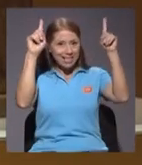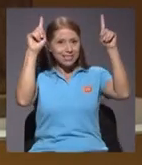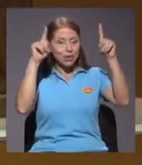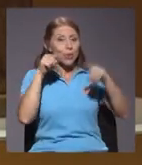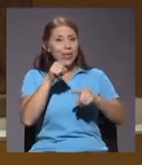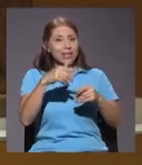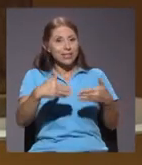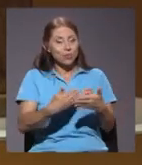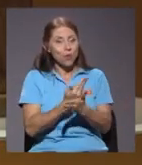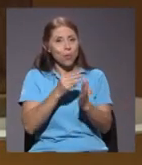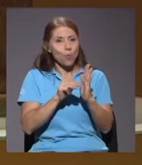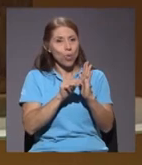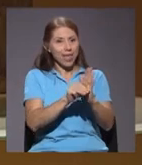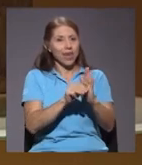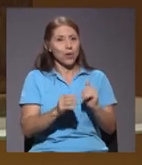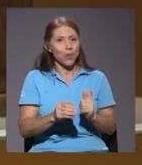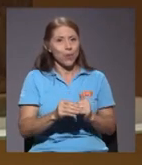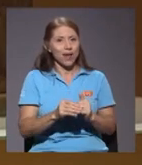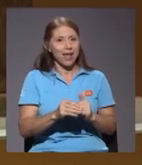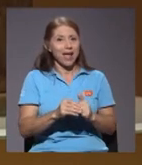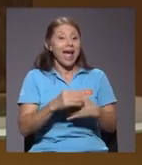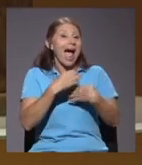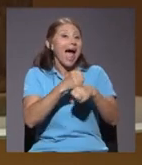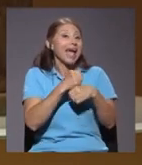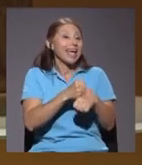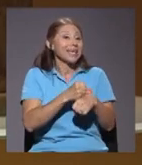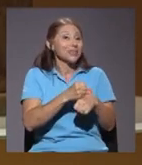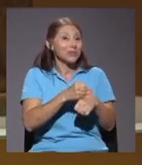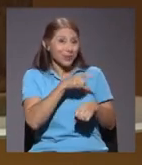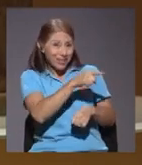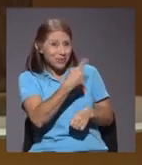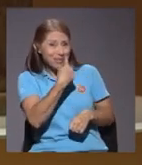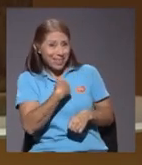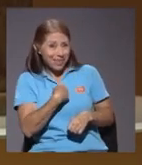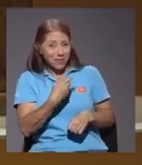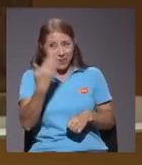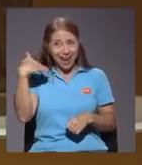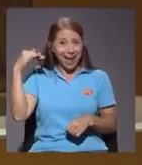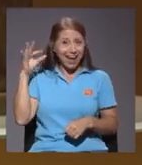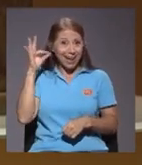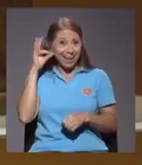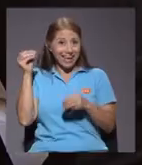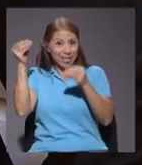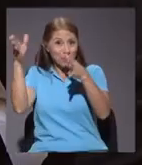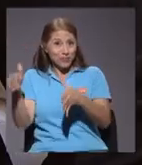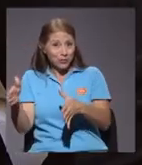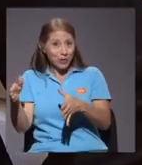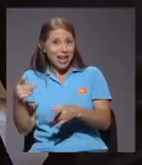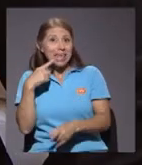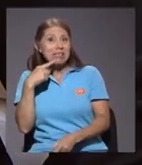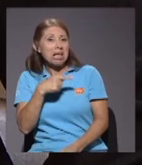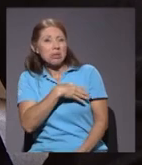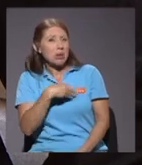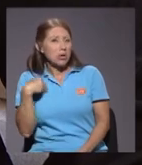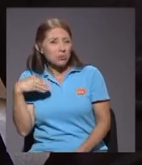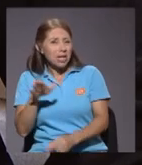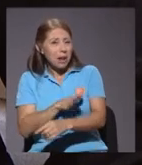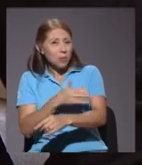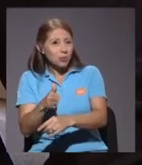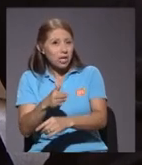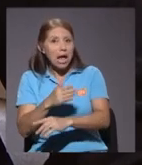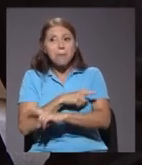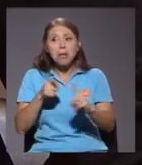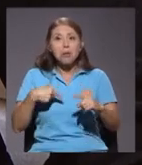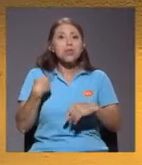ha hecho que esa profesora que no le gusta la música por lo menos al principio le siguió escuchando 10